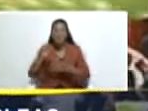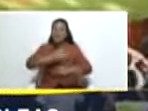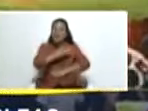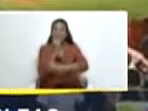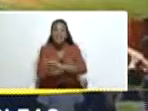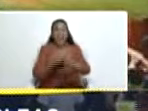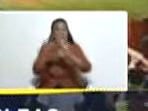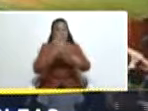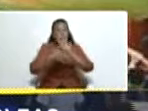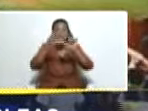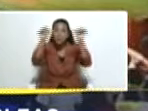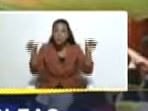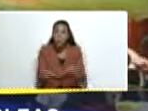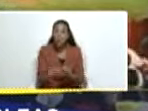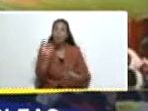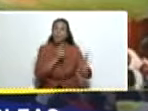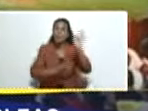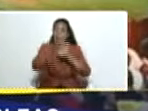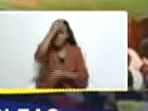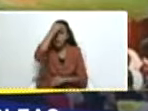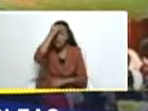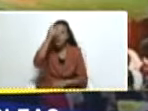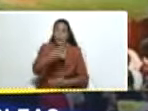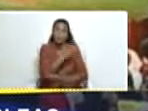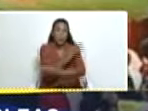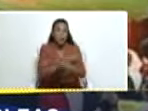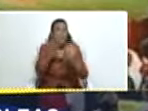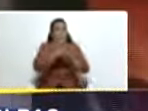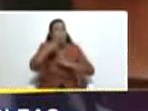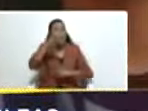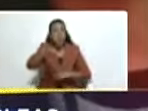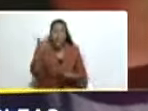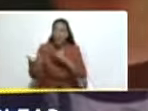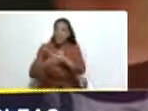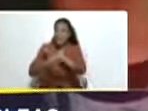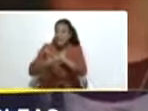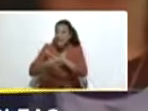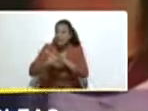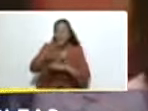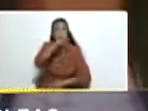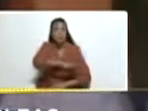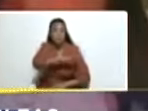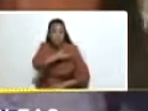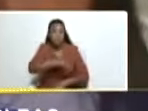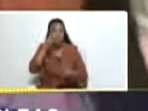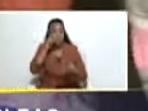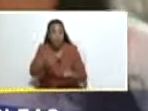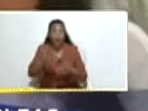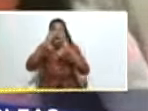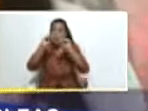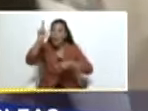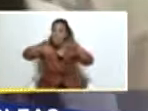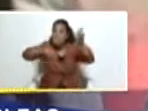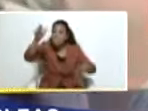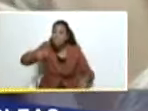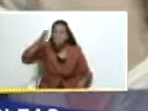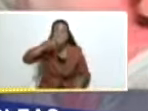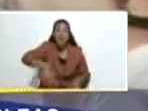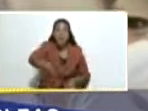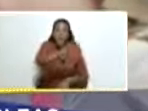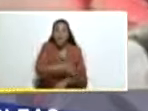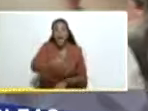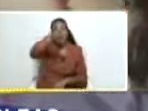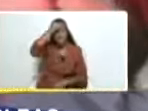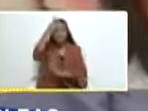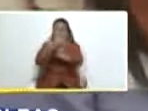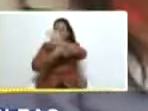Fortalecer el sistema de formación político, técnico, social a todo el pueblo trabajador en